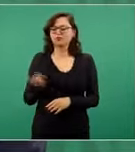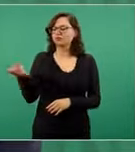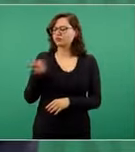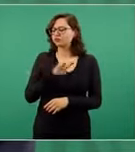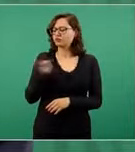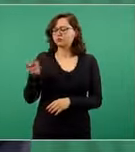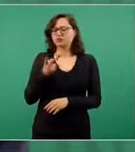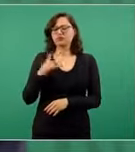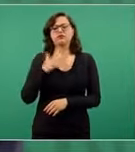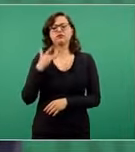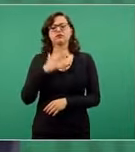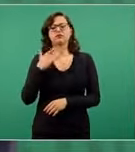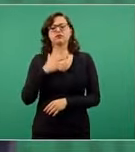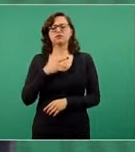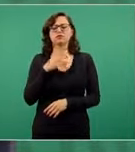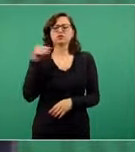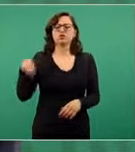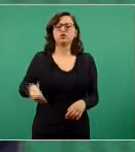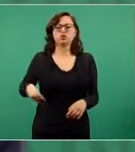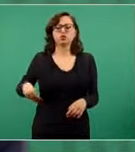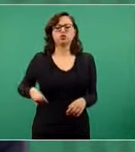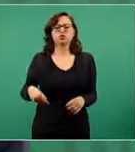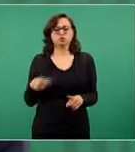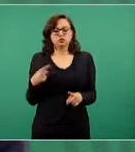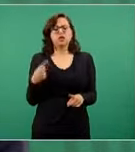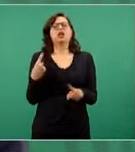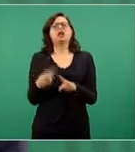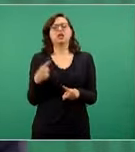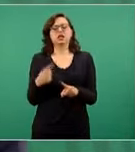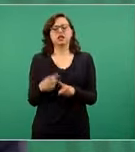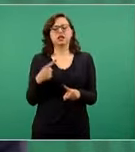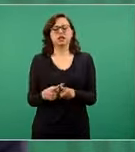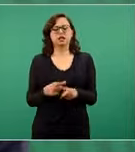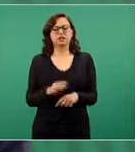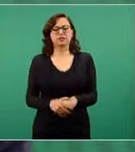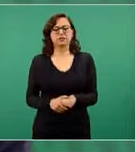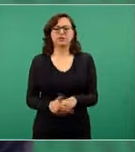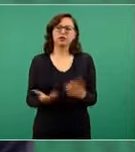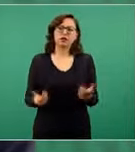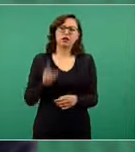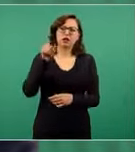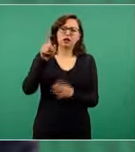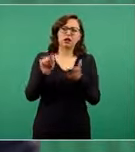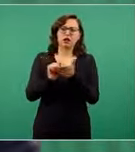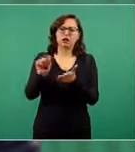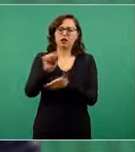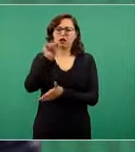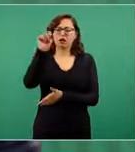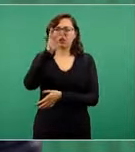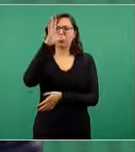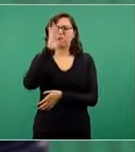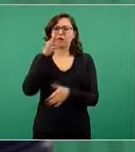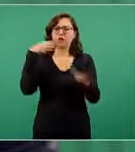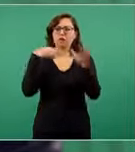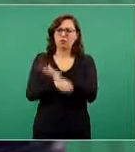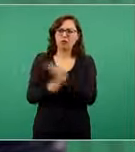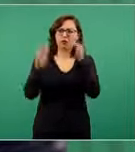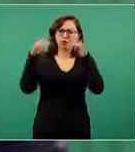Camín es el responsable de los lamentables sucesos de